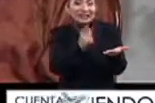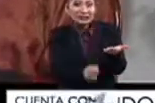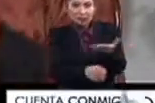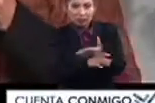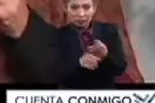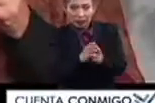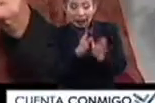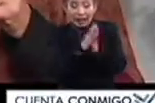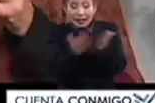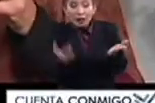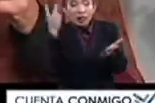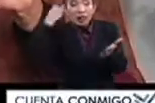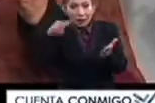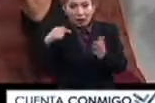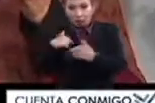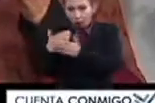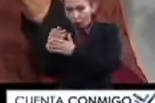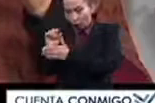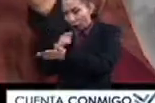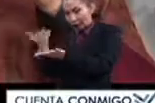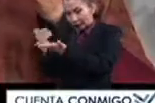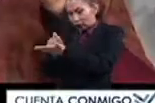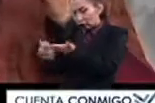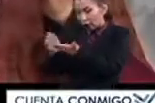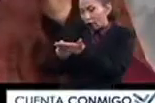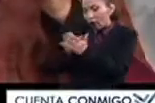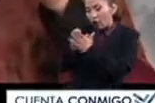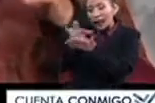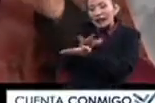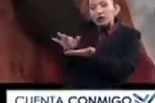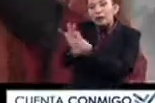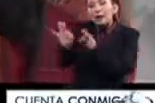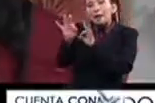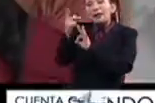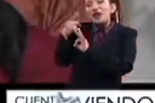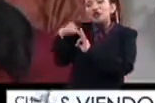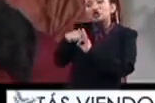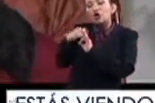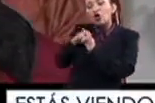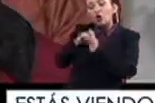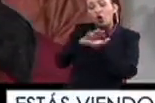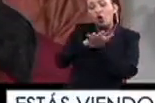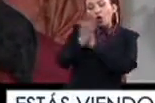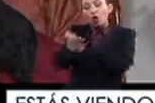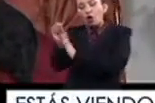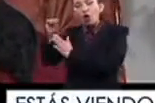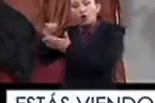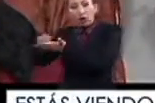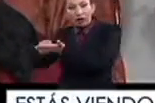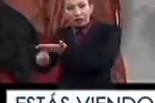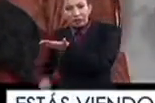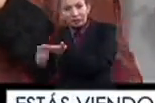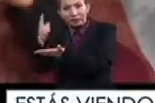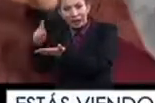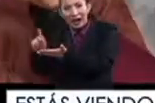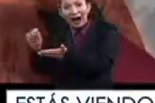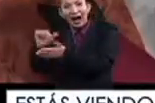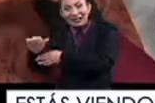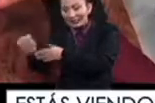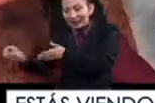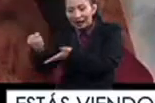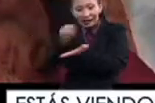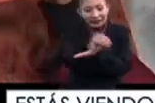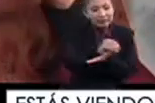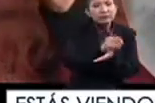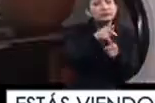cosas. En el libro de viajes que estoy escribiendo, la lectura es muy importante, pero lo estoy pasando al libro que estoy haciendo para Argentina. Sin embargo,